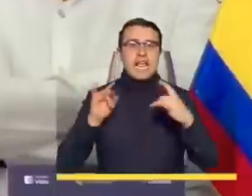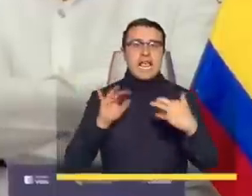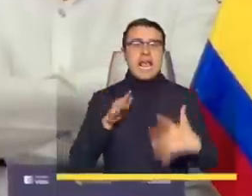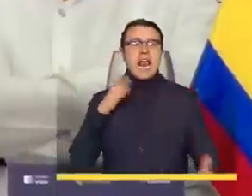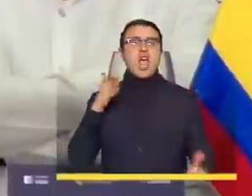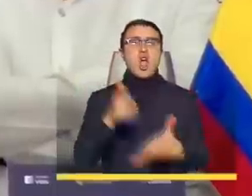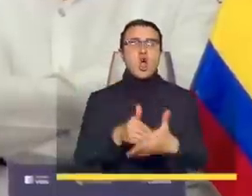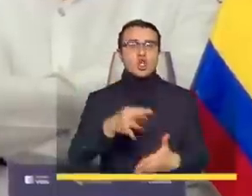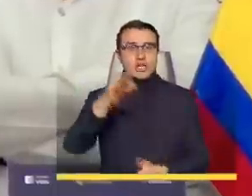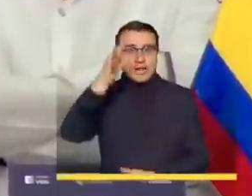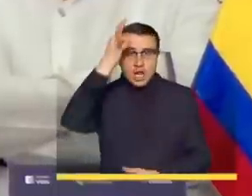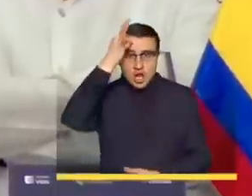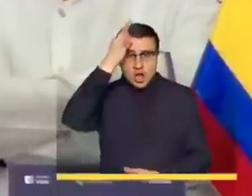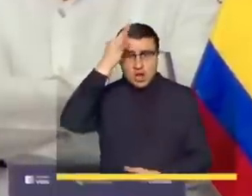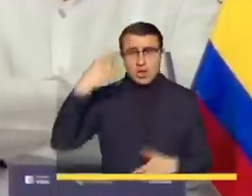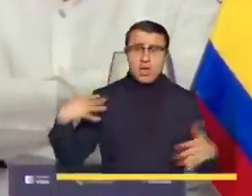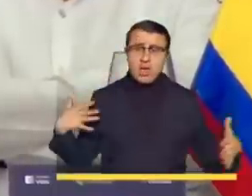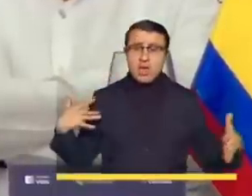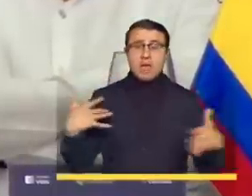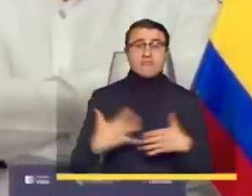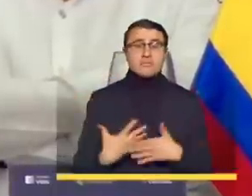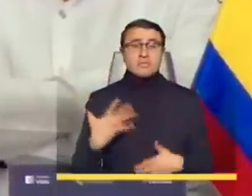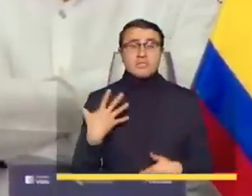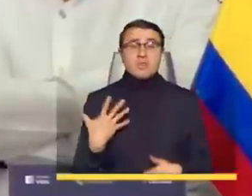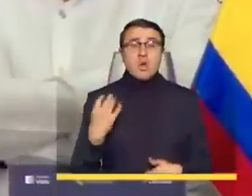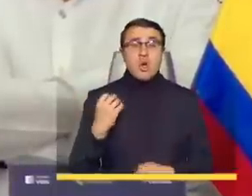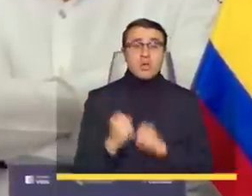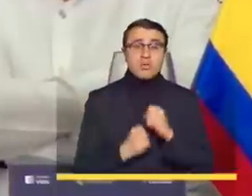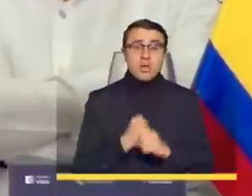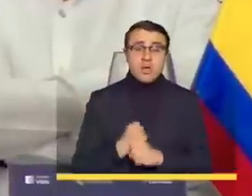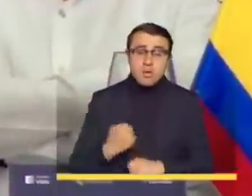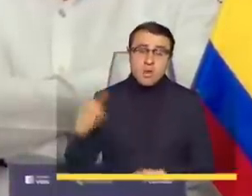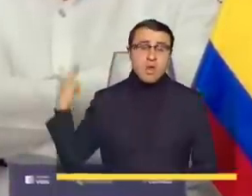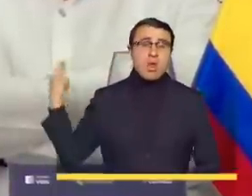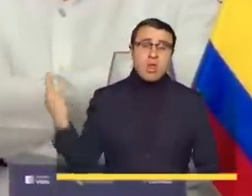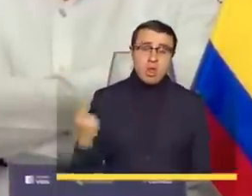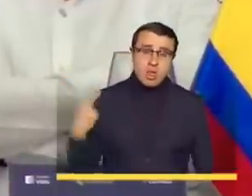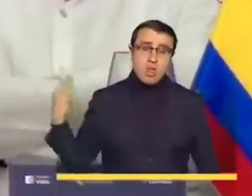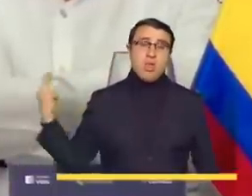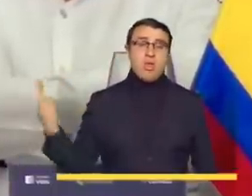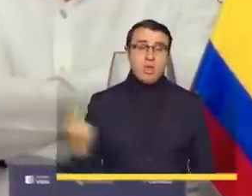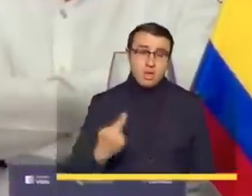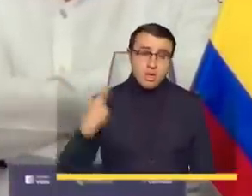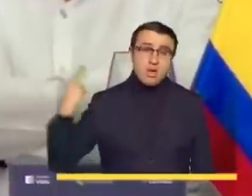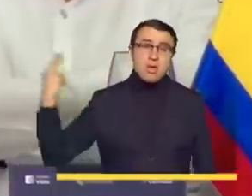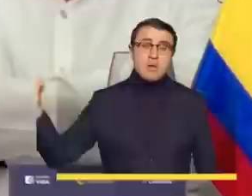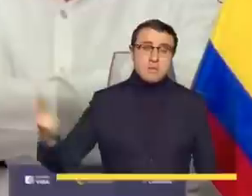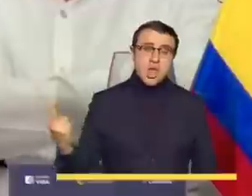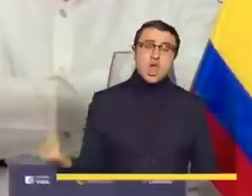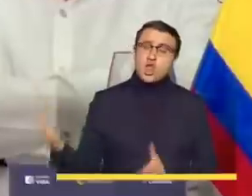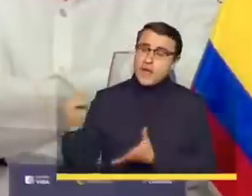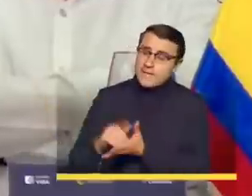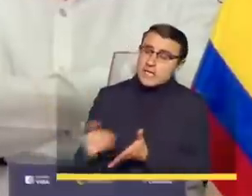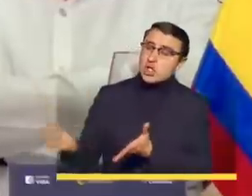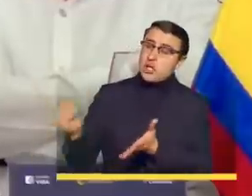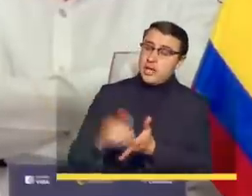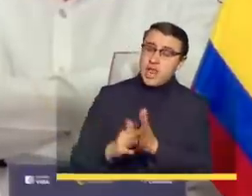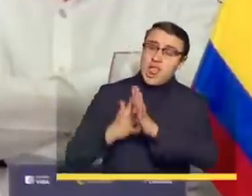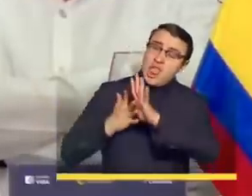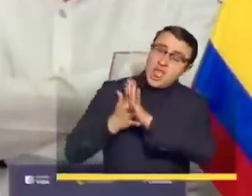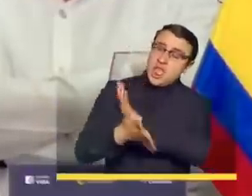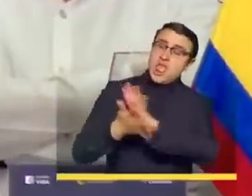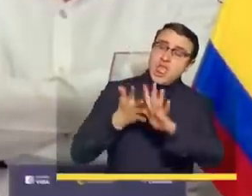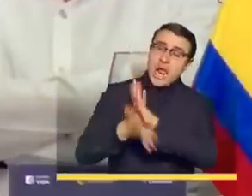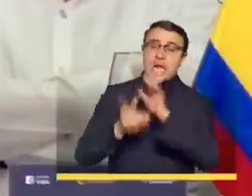drogas durante 50 años. Repetirlo y repetirlo, porque creemos que si